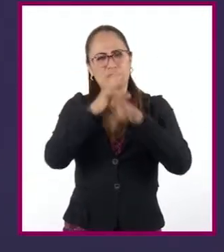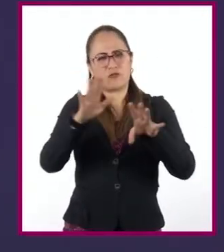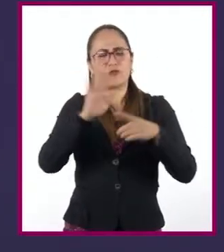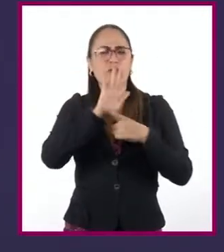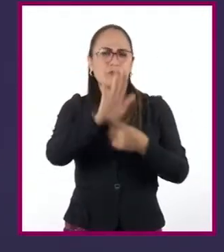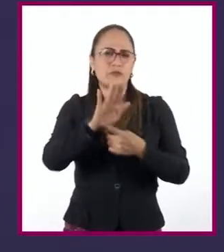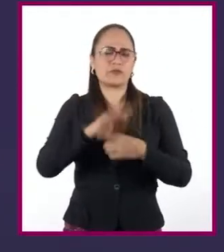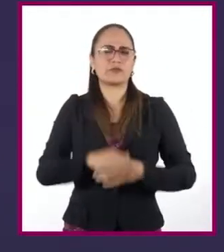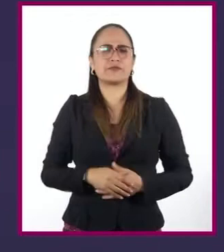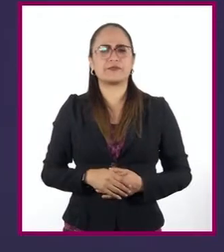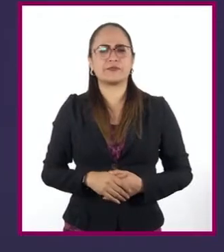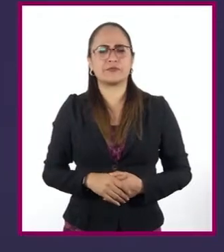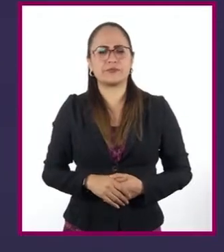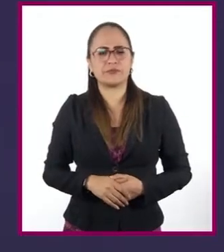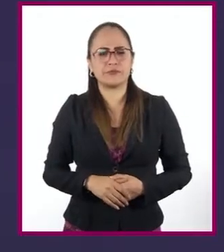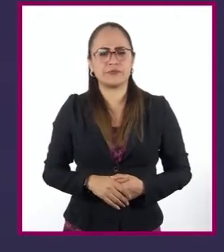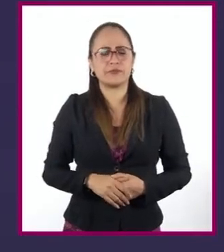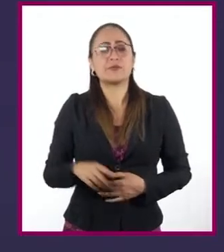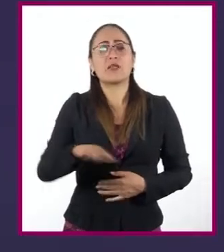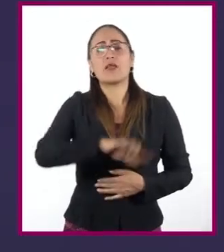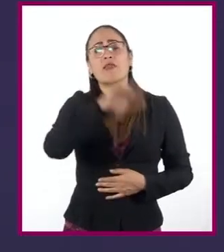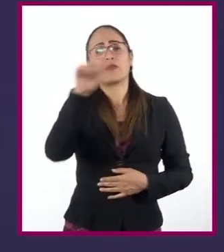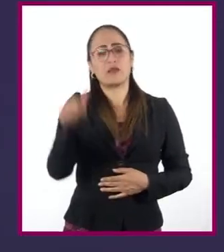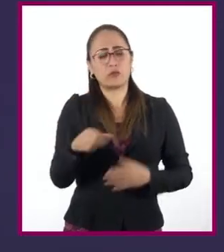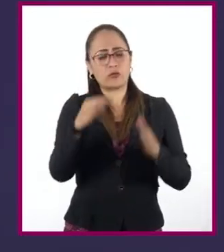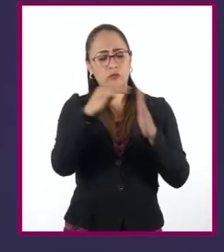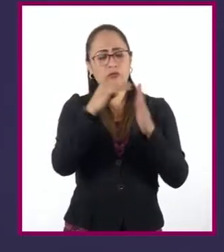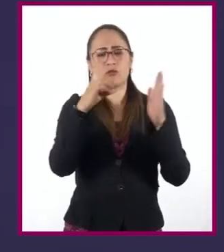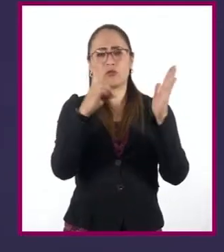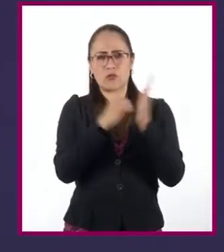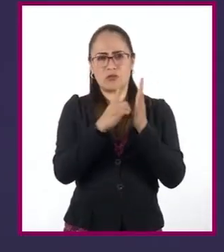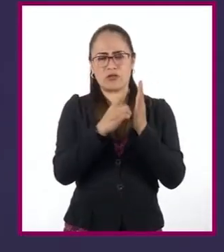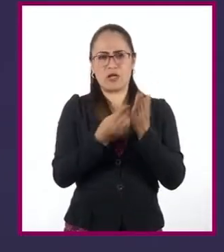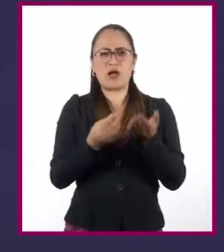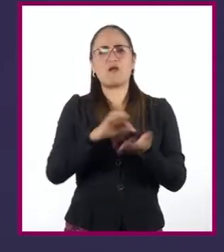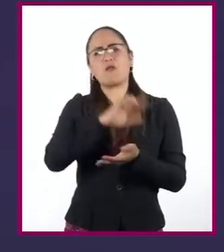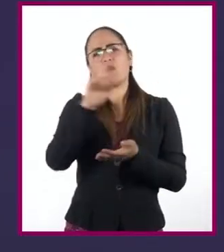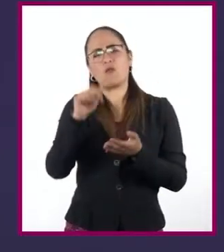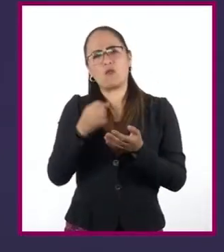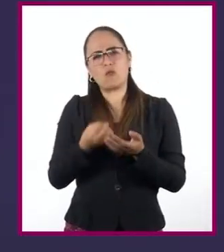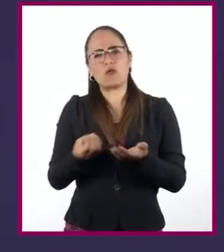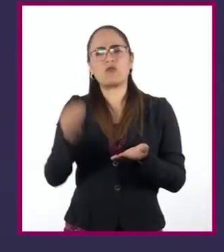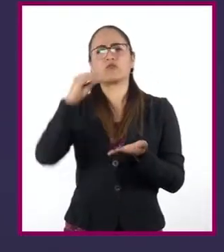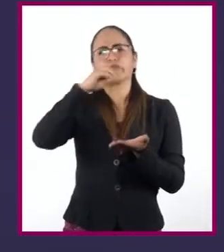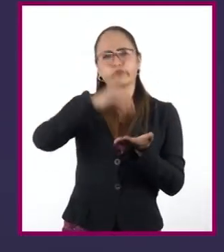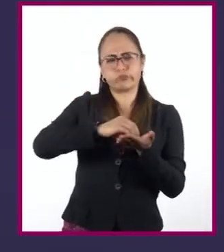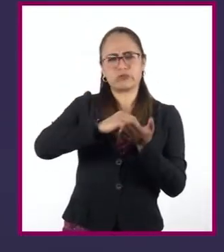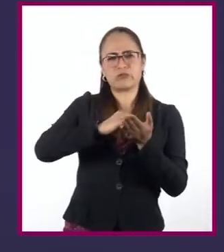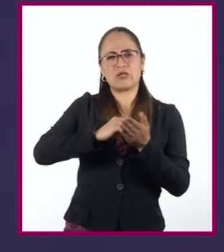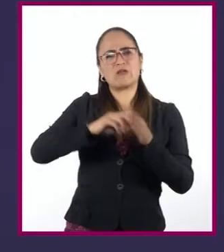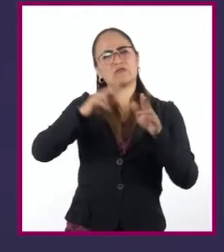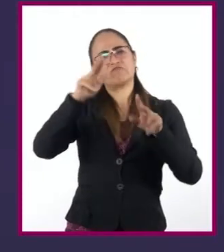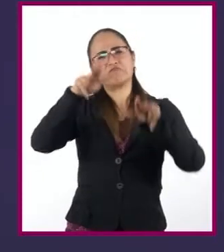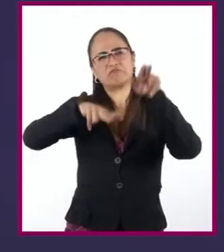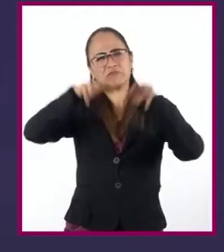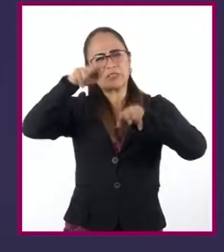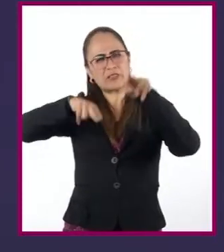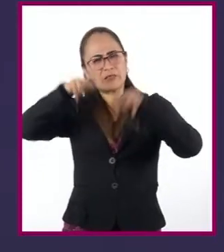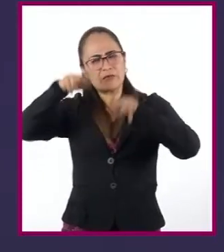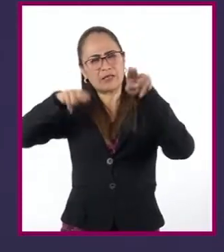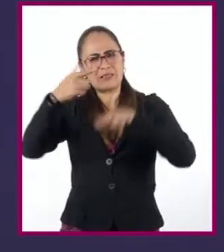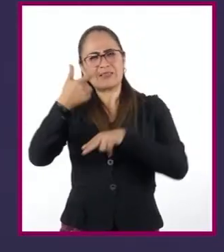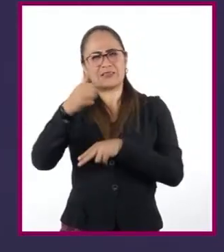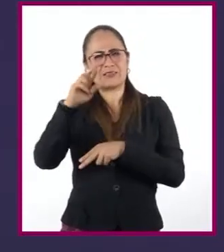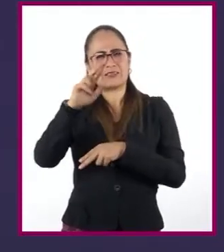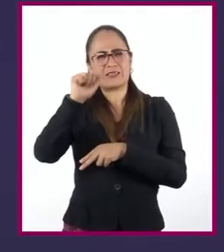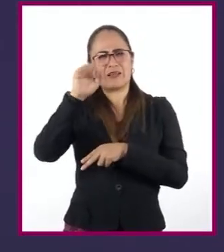adelante. Después de la metodología, se colocan los datos obtenidos en gráficas para cada pregunta, para que la